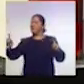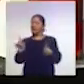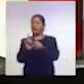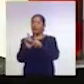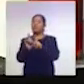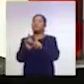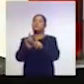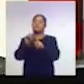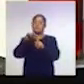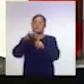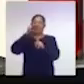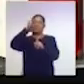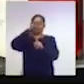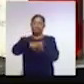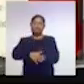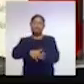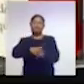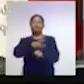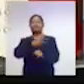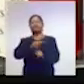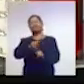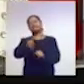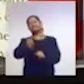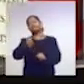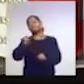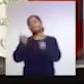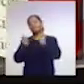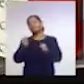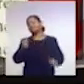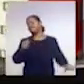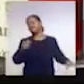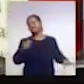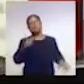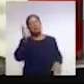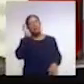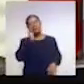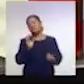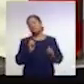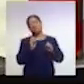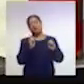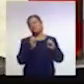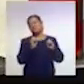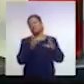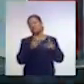y que desafortunadamente para esas otras especies, pues han desaparecido.